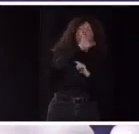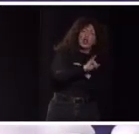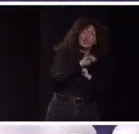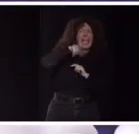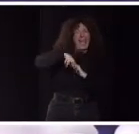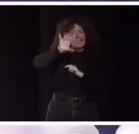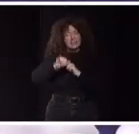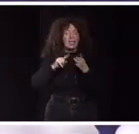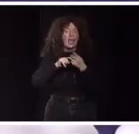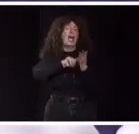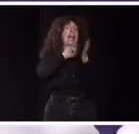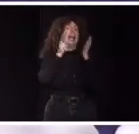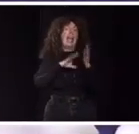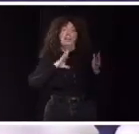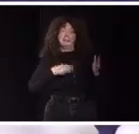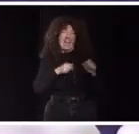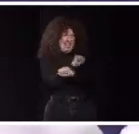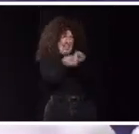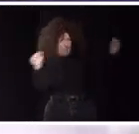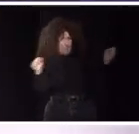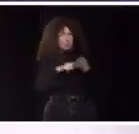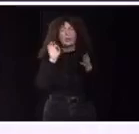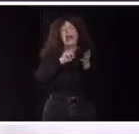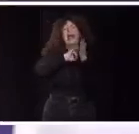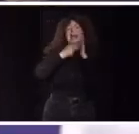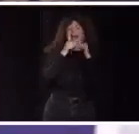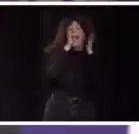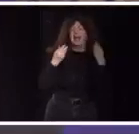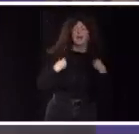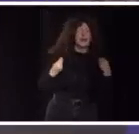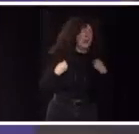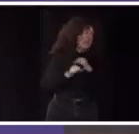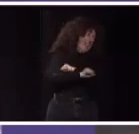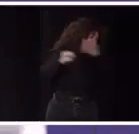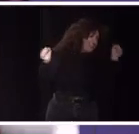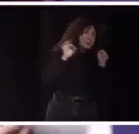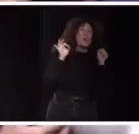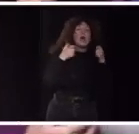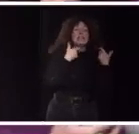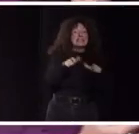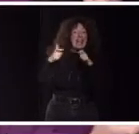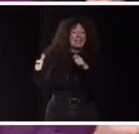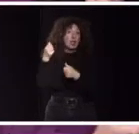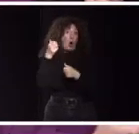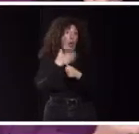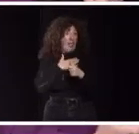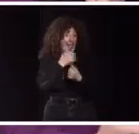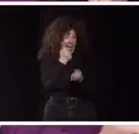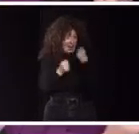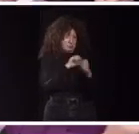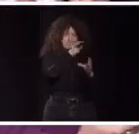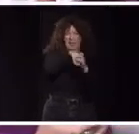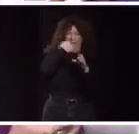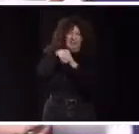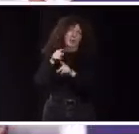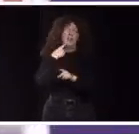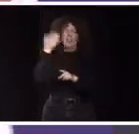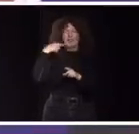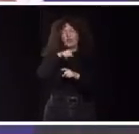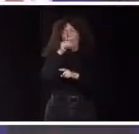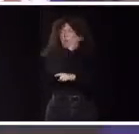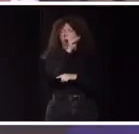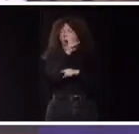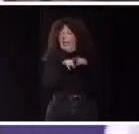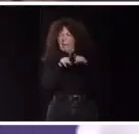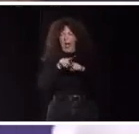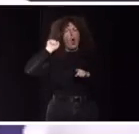trans, la ley de vivienda, intervenir sectores estratégicos de la economía, acordaros cuando nos llamaban bolivarianas